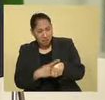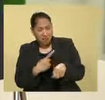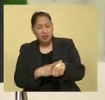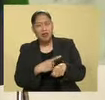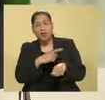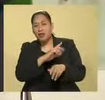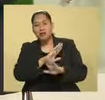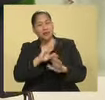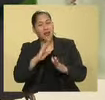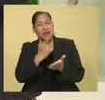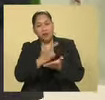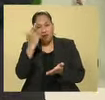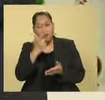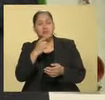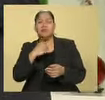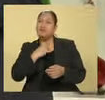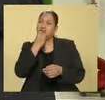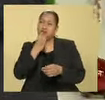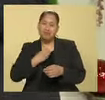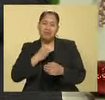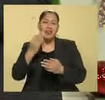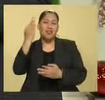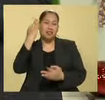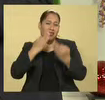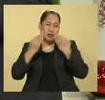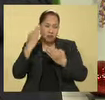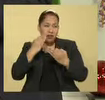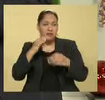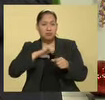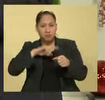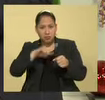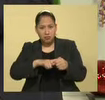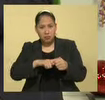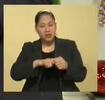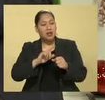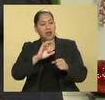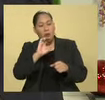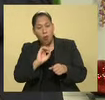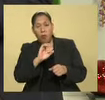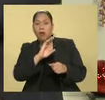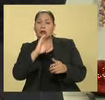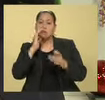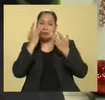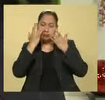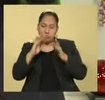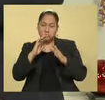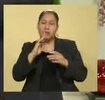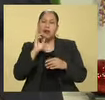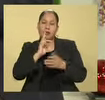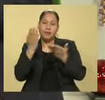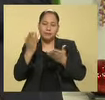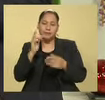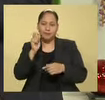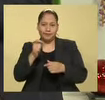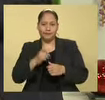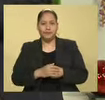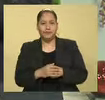de someterse o no a tratamientos médicos estando en etapa terminal. Claro que sí. Vamos a verla.